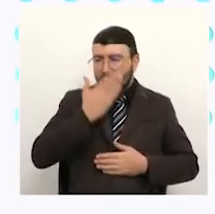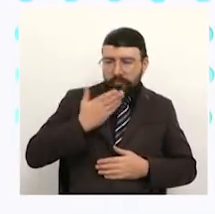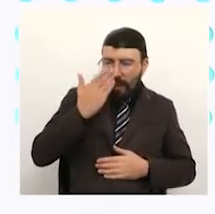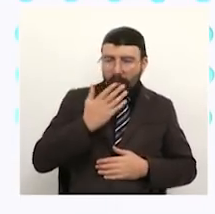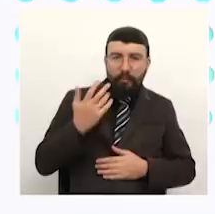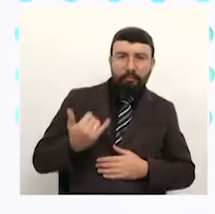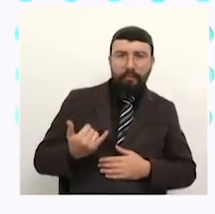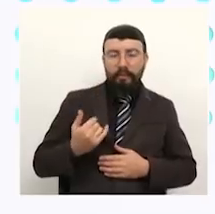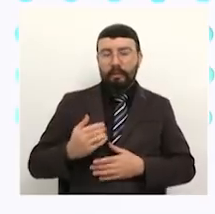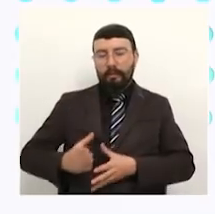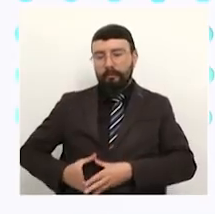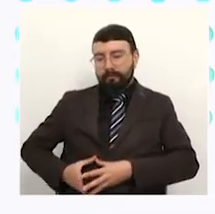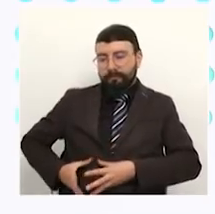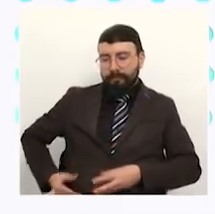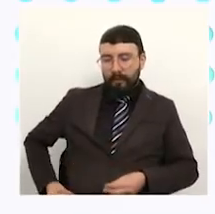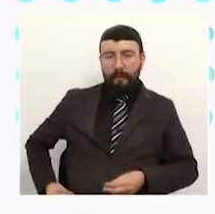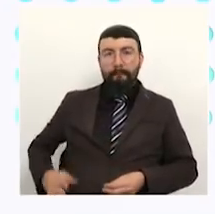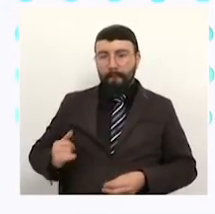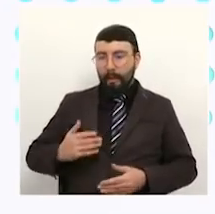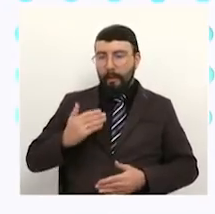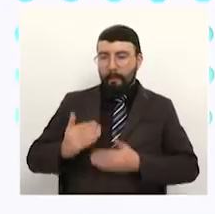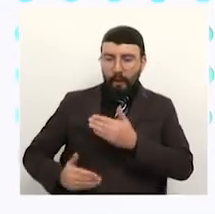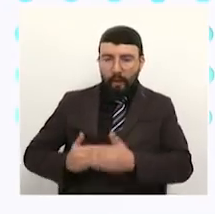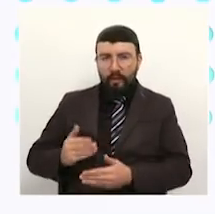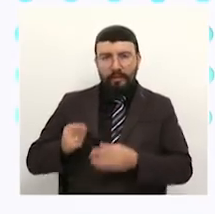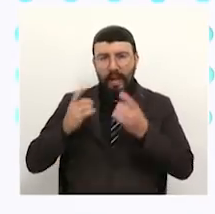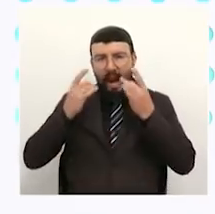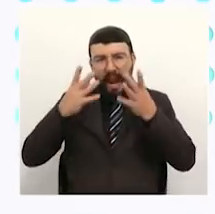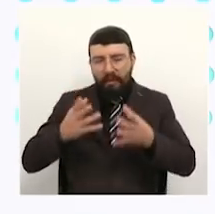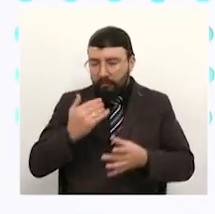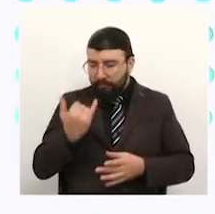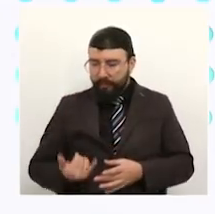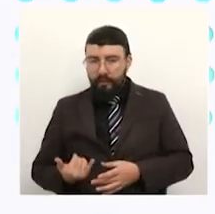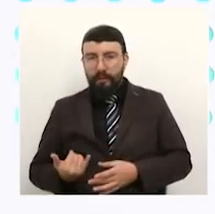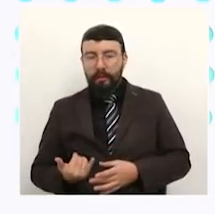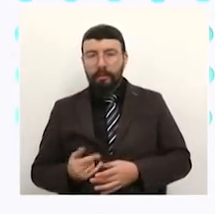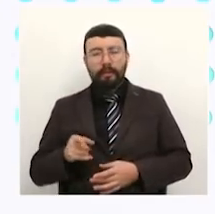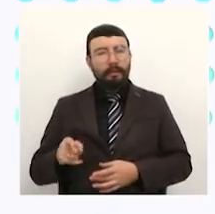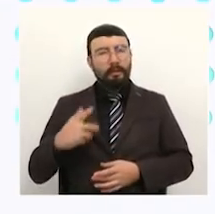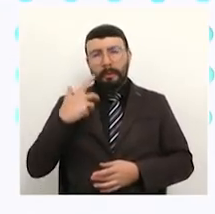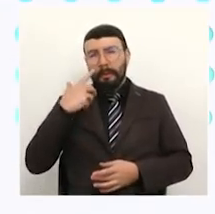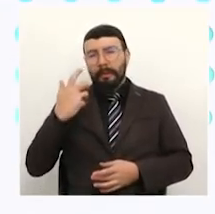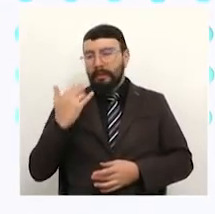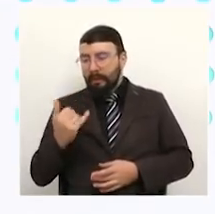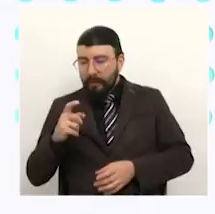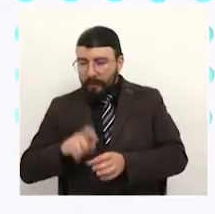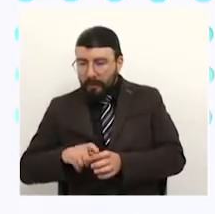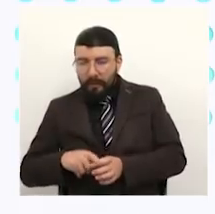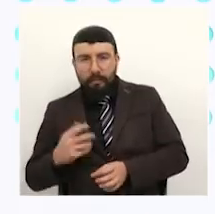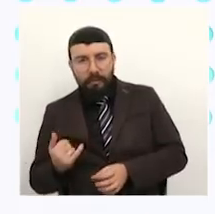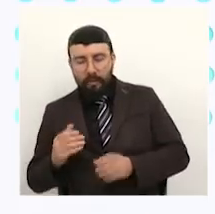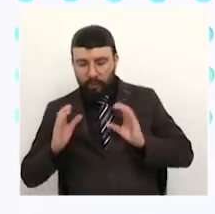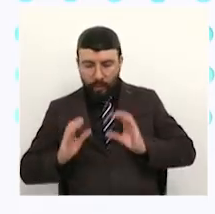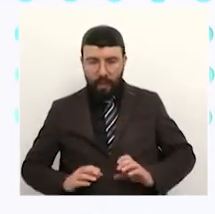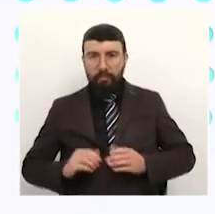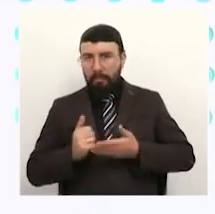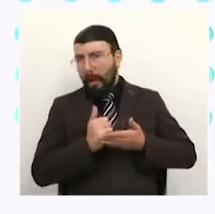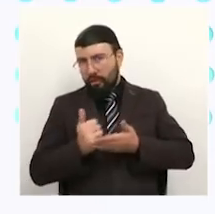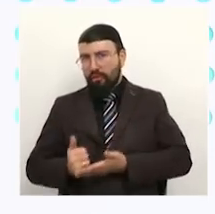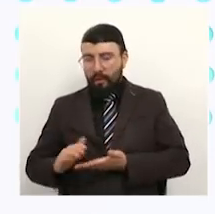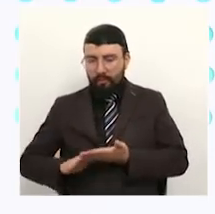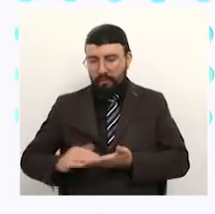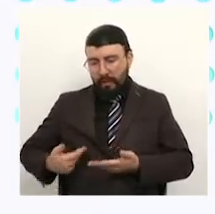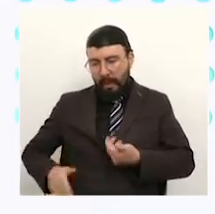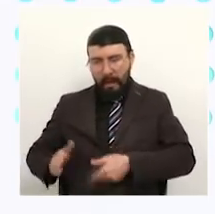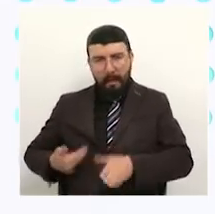porque en un proceso infeccioso grave el hígado que es uno de los principales órganos de depuración de nuestro cuerpo y que nos ayuda a sacar digamos toda la basurita